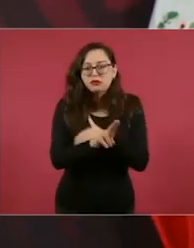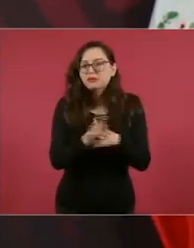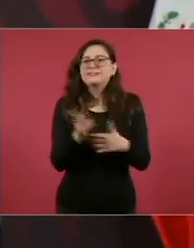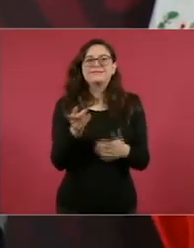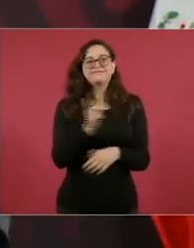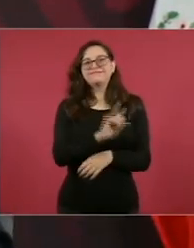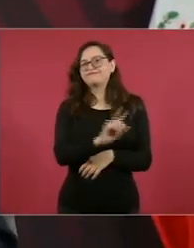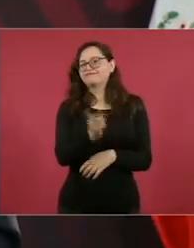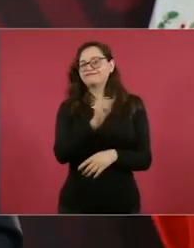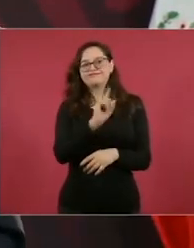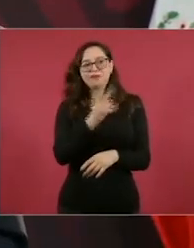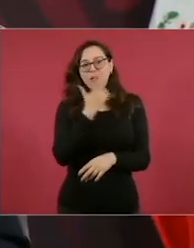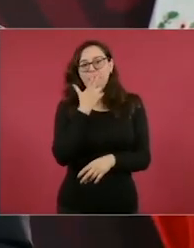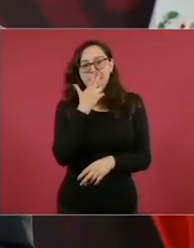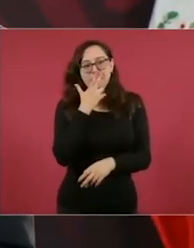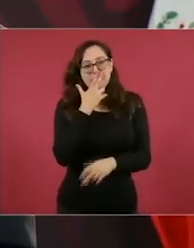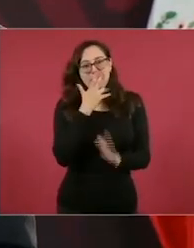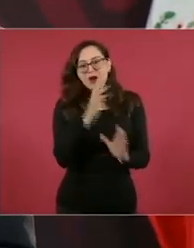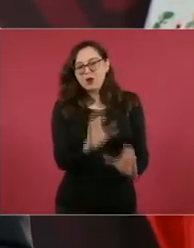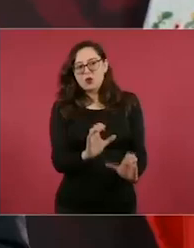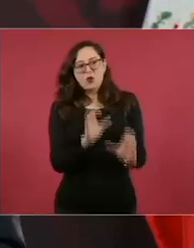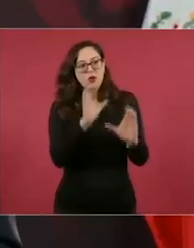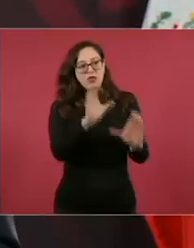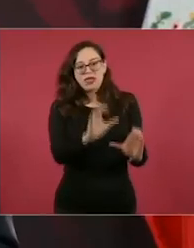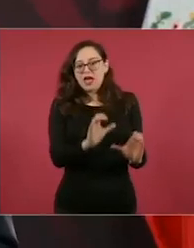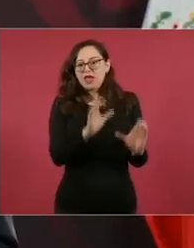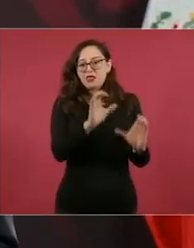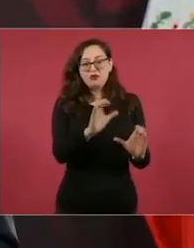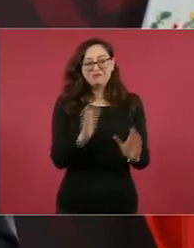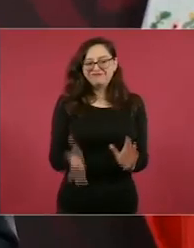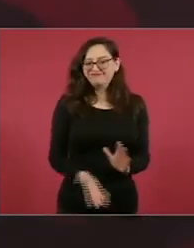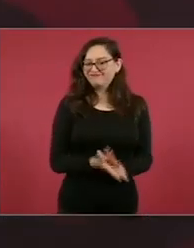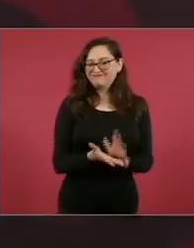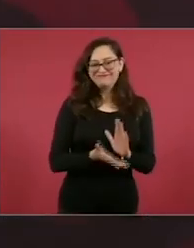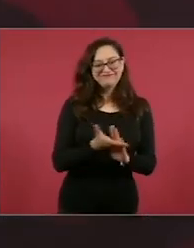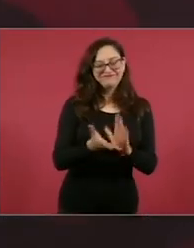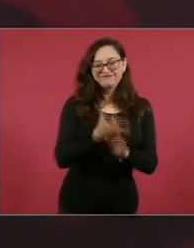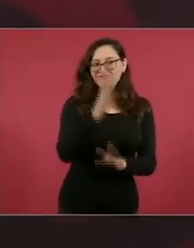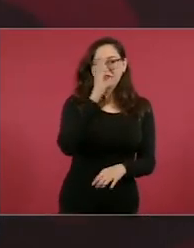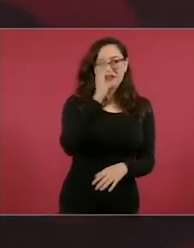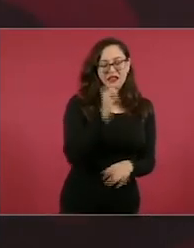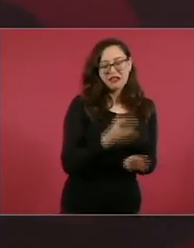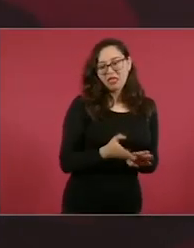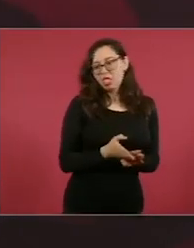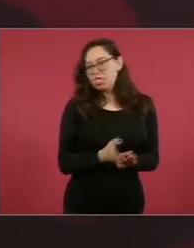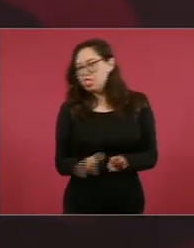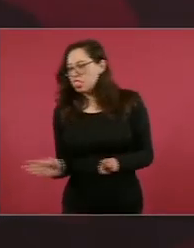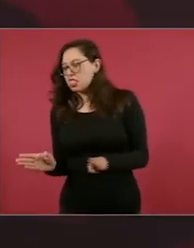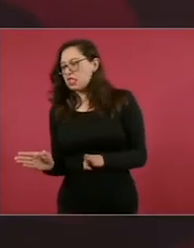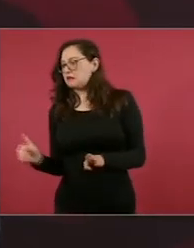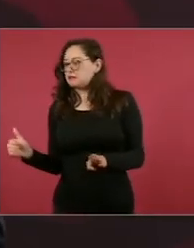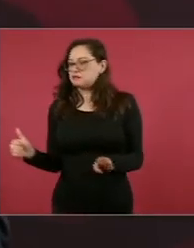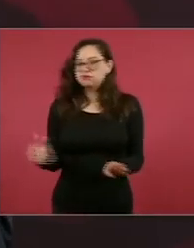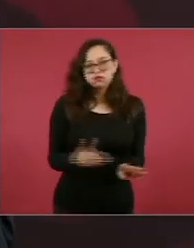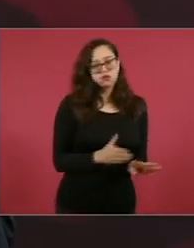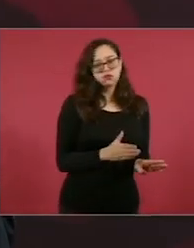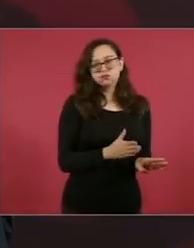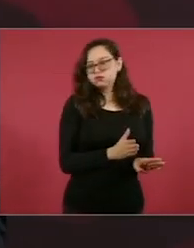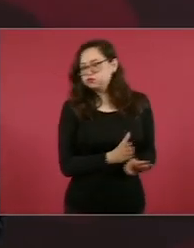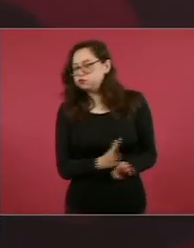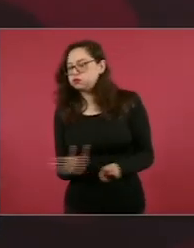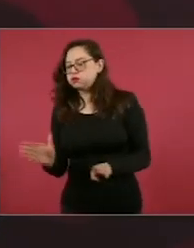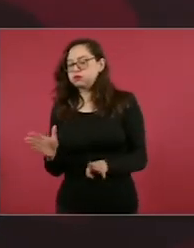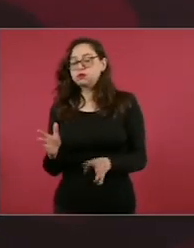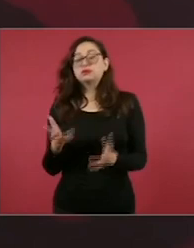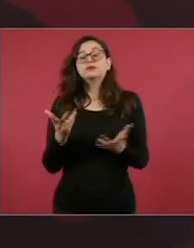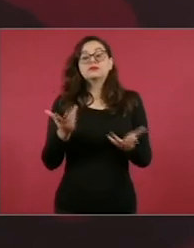autoridad de Estados Unidos, que sin duda tiene ya a sus objetivos, pero creo que más allá de ello, que queda la mala imagen